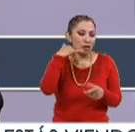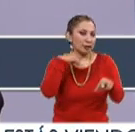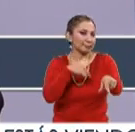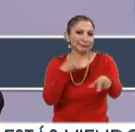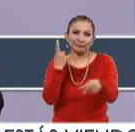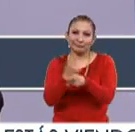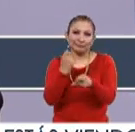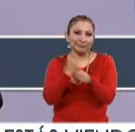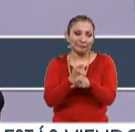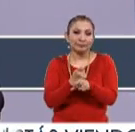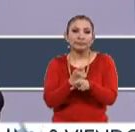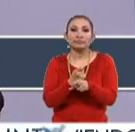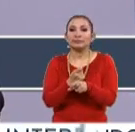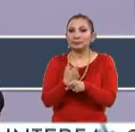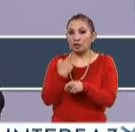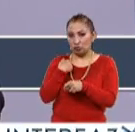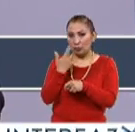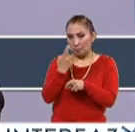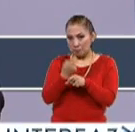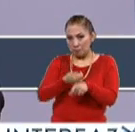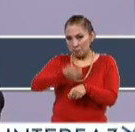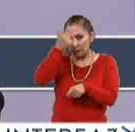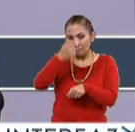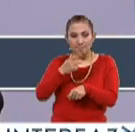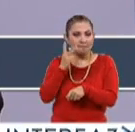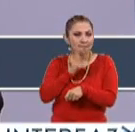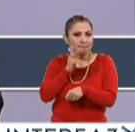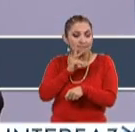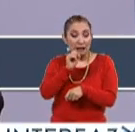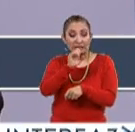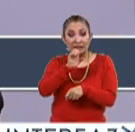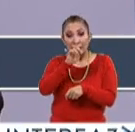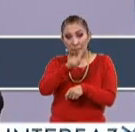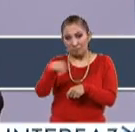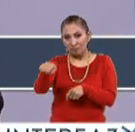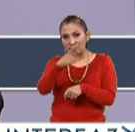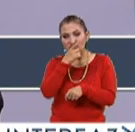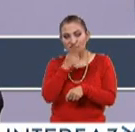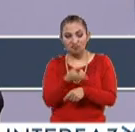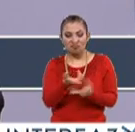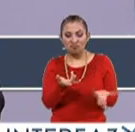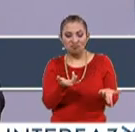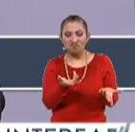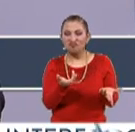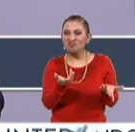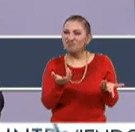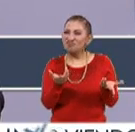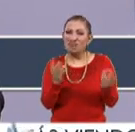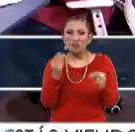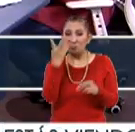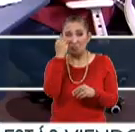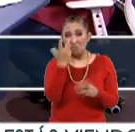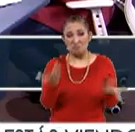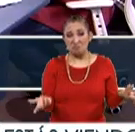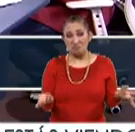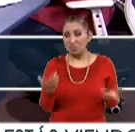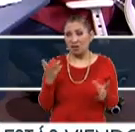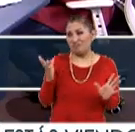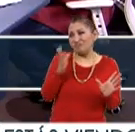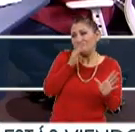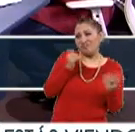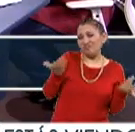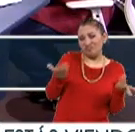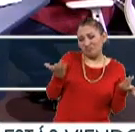Yucatán. Pero en mi primer intento, la Secretaría de Educación Pública de ahí no quiso hacer nada, porque no